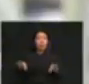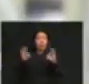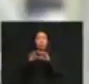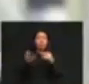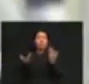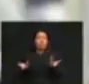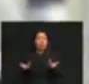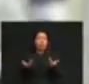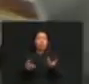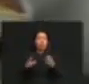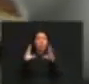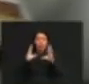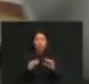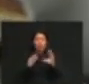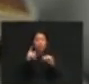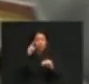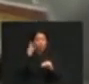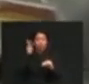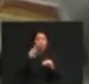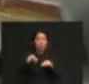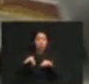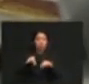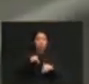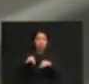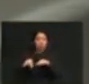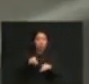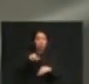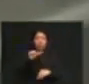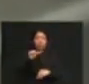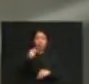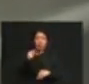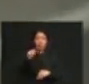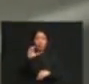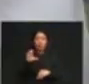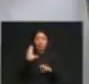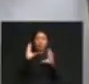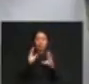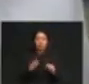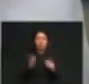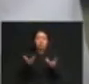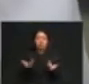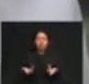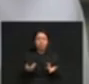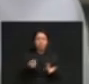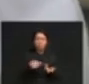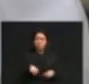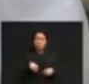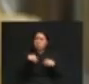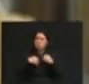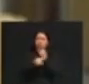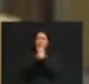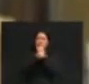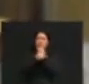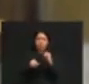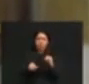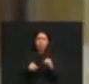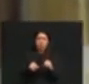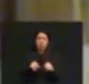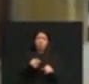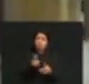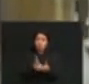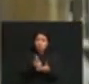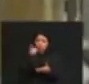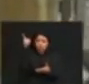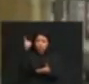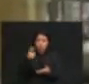capacitación laboral. Lo que pretendemos en APAC es que sean lo más autónomos posible sin importar el grado de severidad del